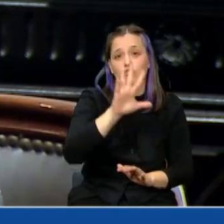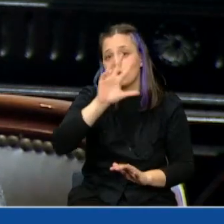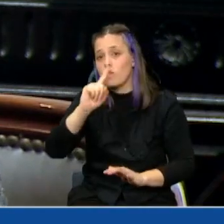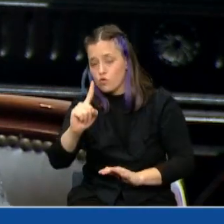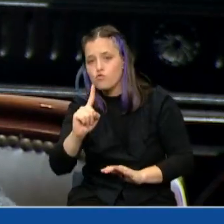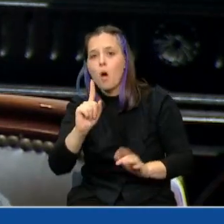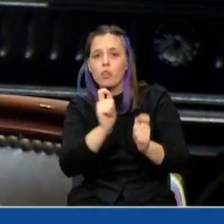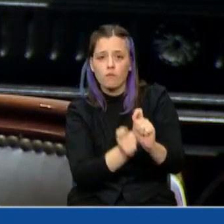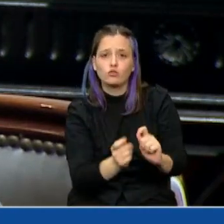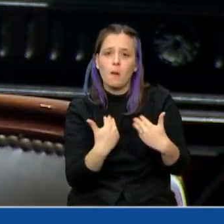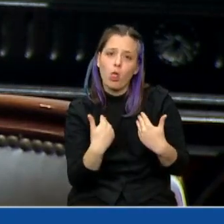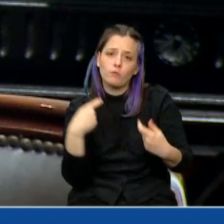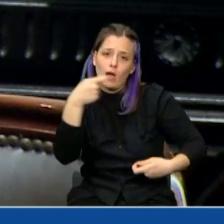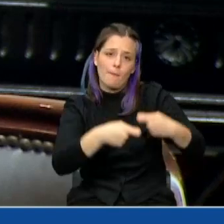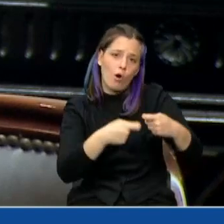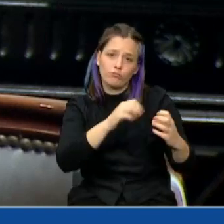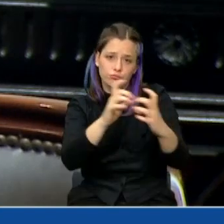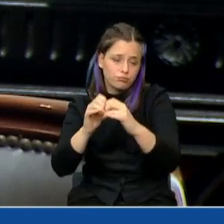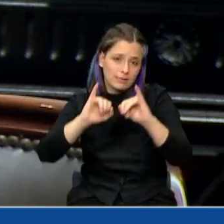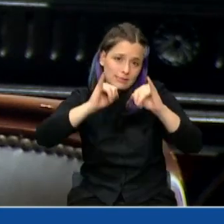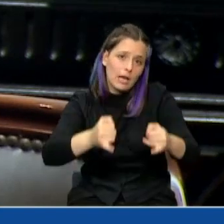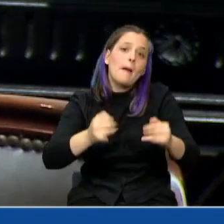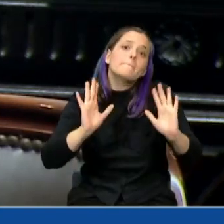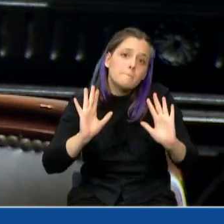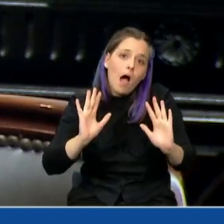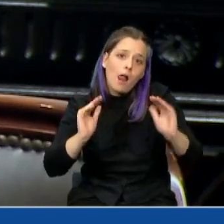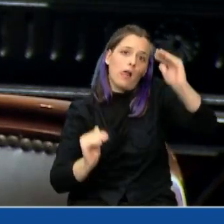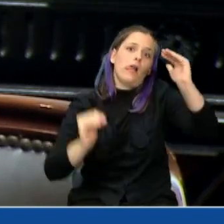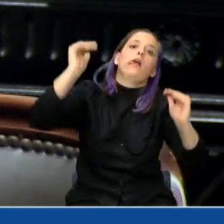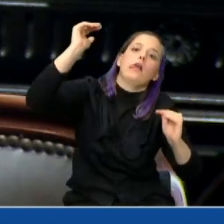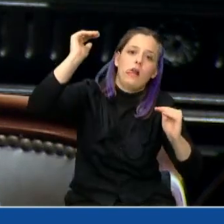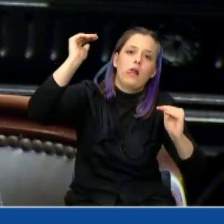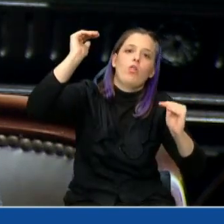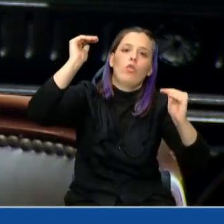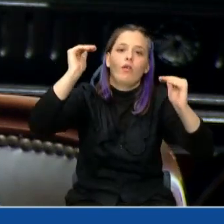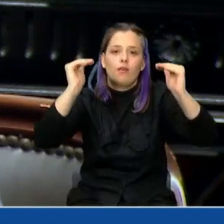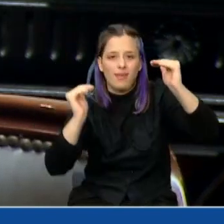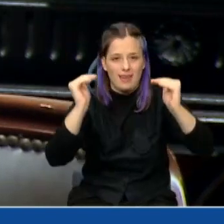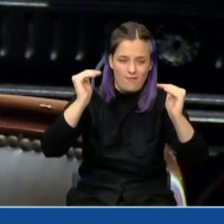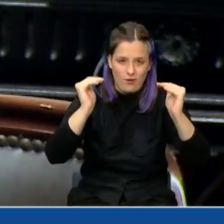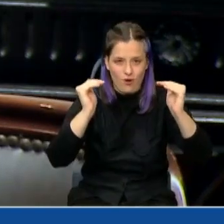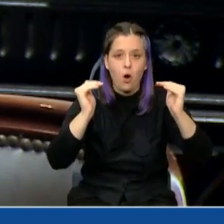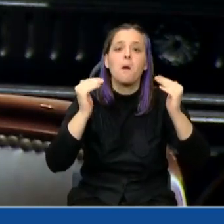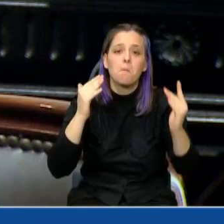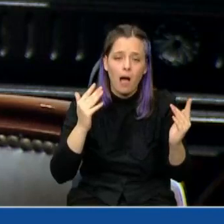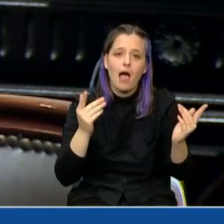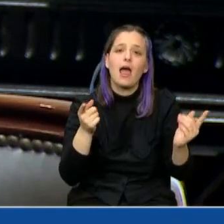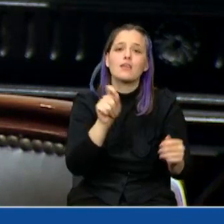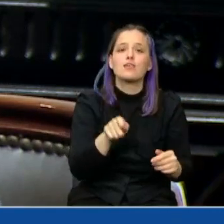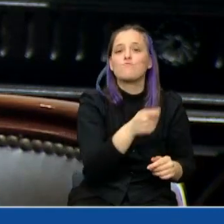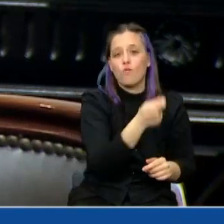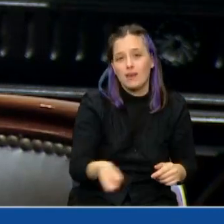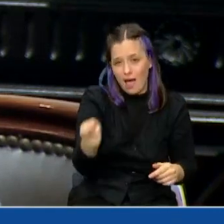nuestro punto de vista restablecerían el equilibrio en la relación entre las partes y permitirían que el mercado inmobiliario vuelva a